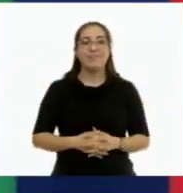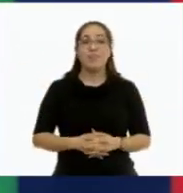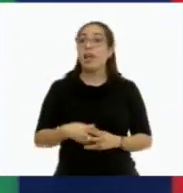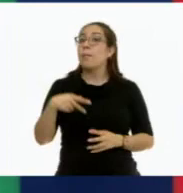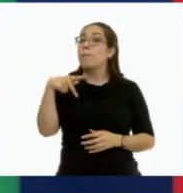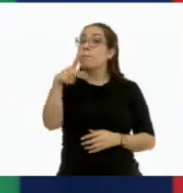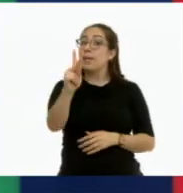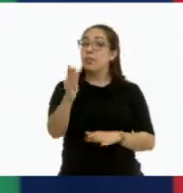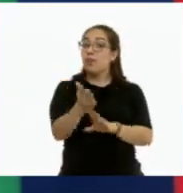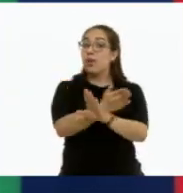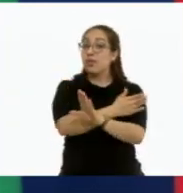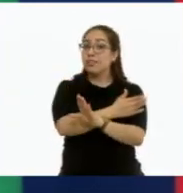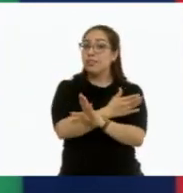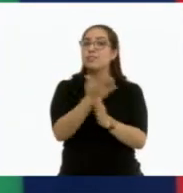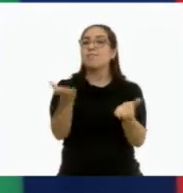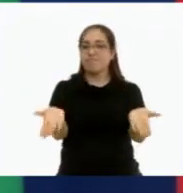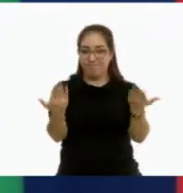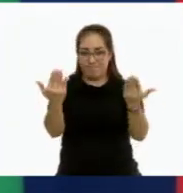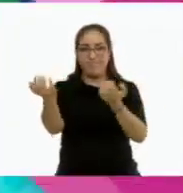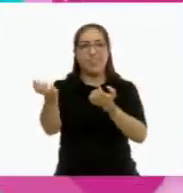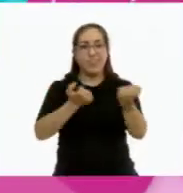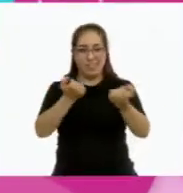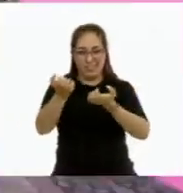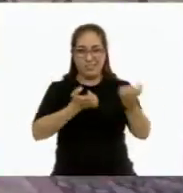Pero antes, a movernos un poco.